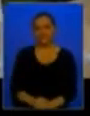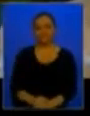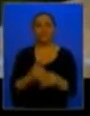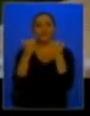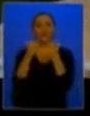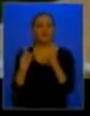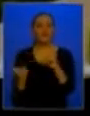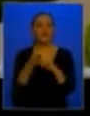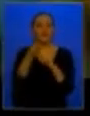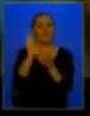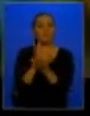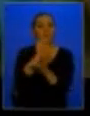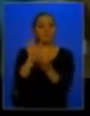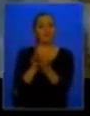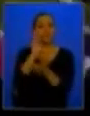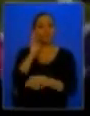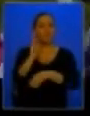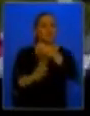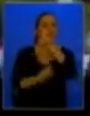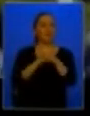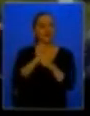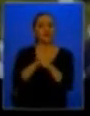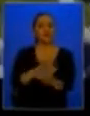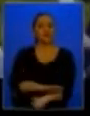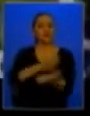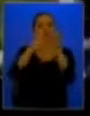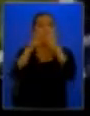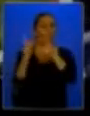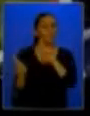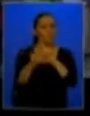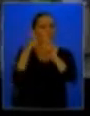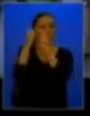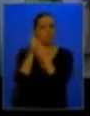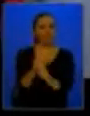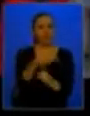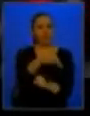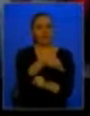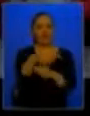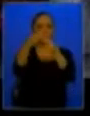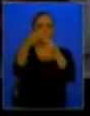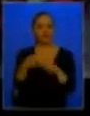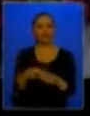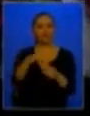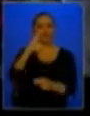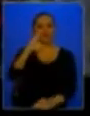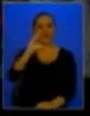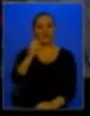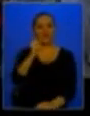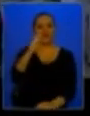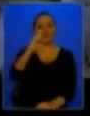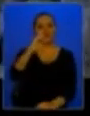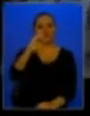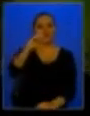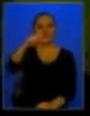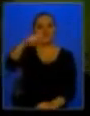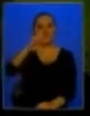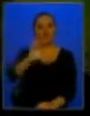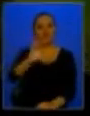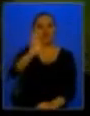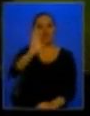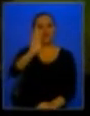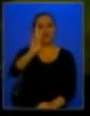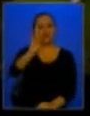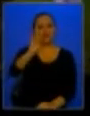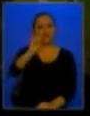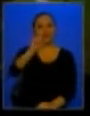primera unidad educativa del milenio de la Revolución Ciudadana, denominada Cacique Tumbalá, que beneficia a